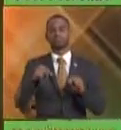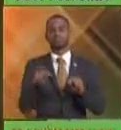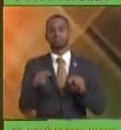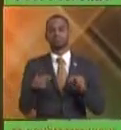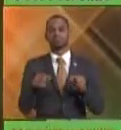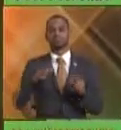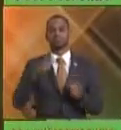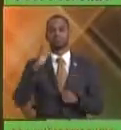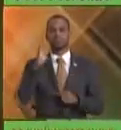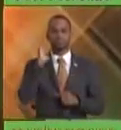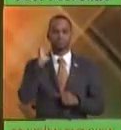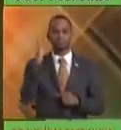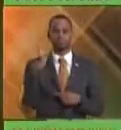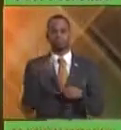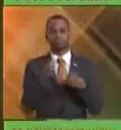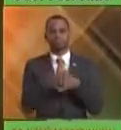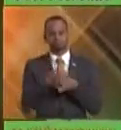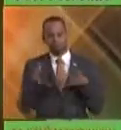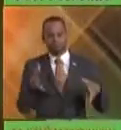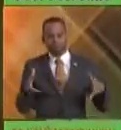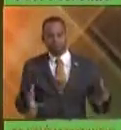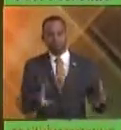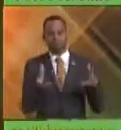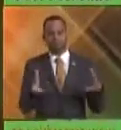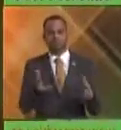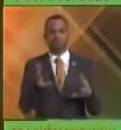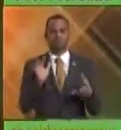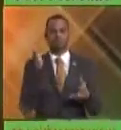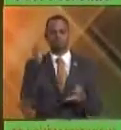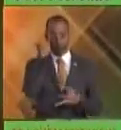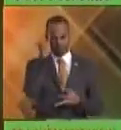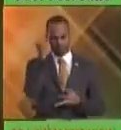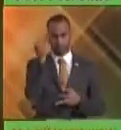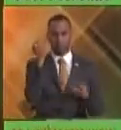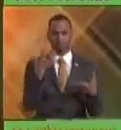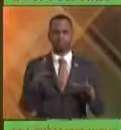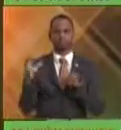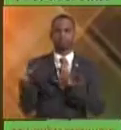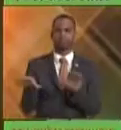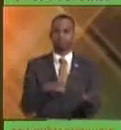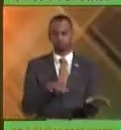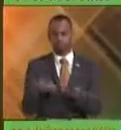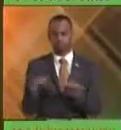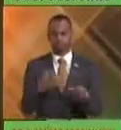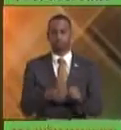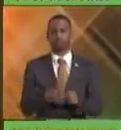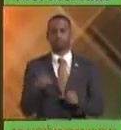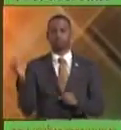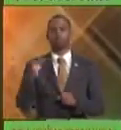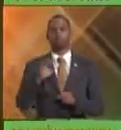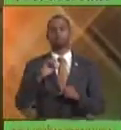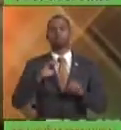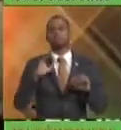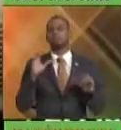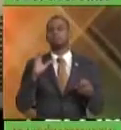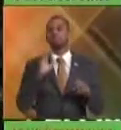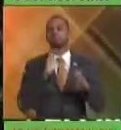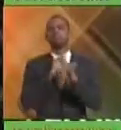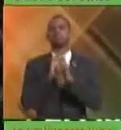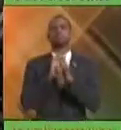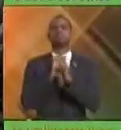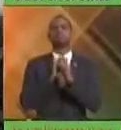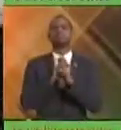mucho mucho empuje además a iniciativas que ya se están realizando y a iniciativas pues por ejemplo en